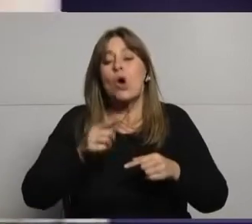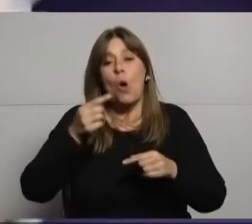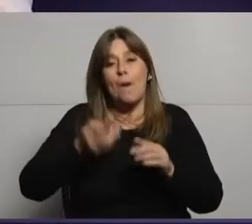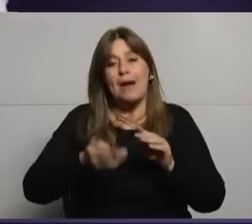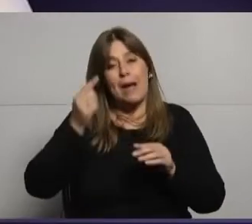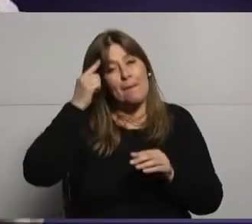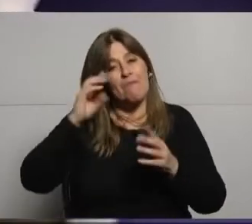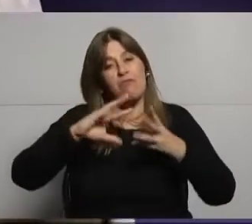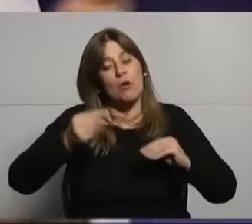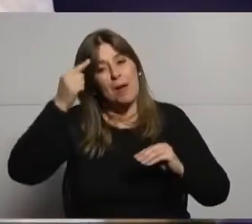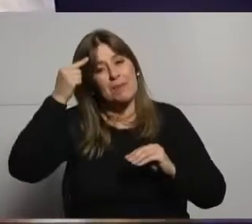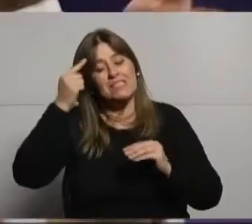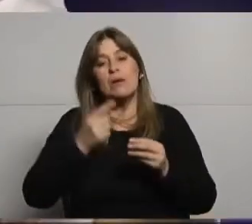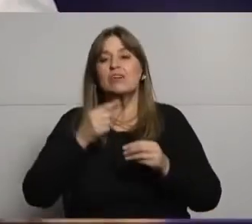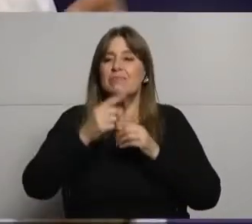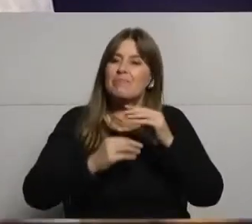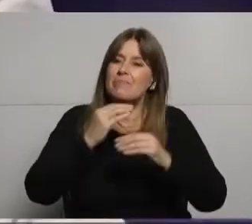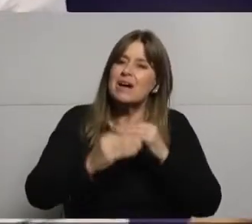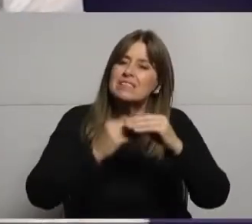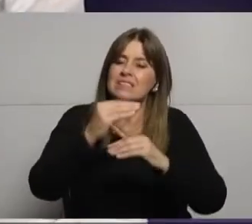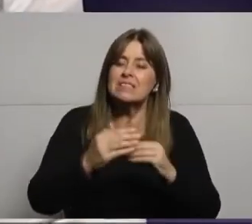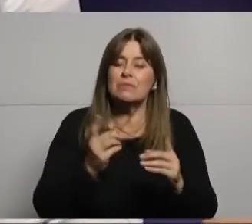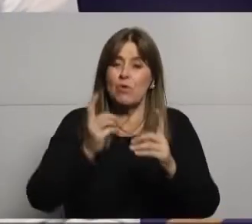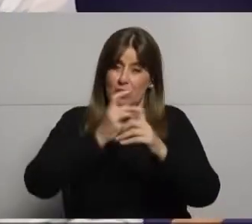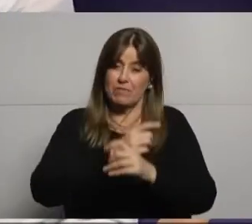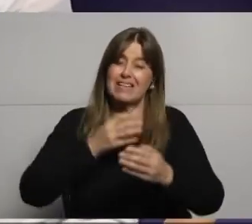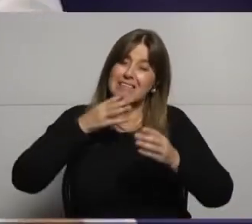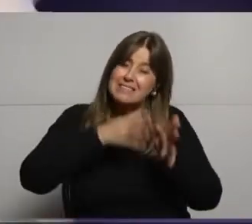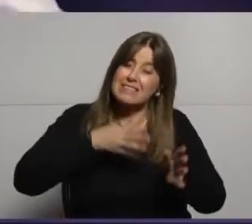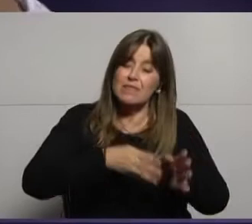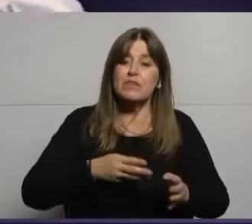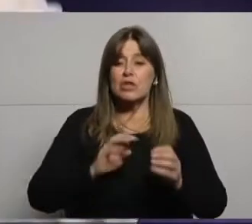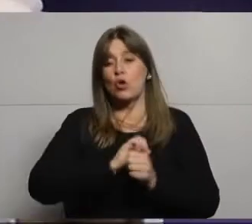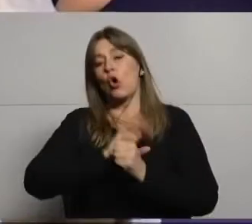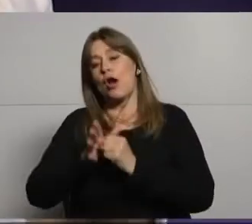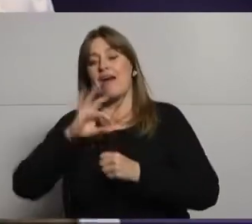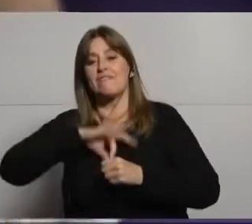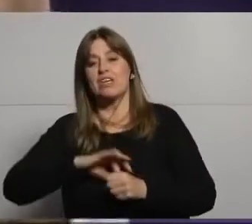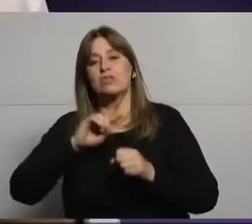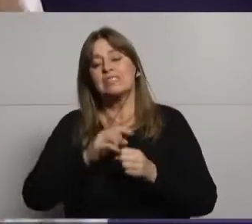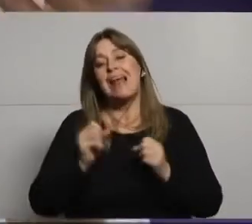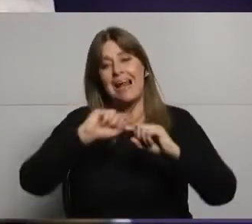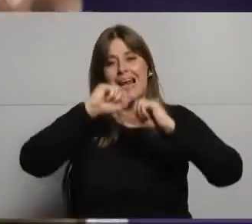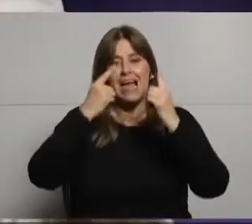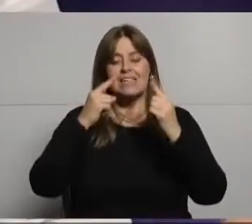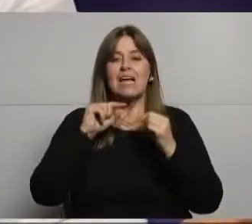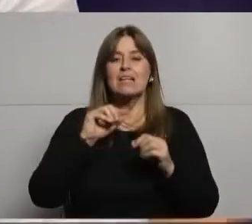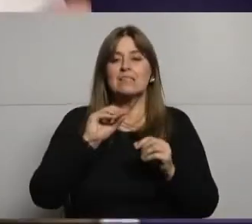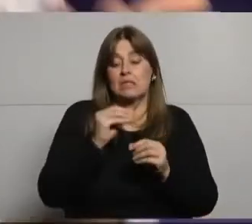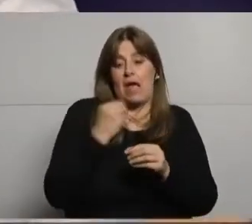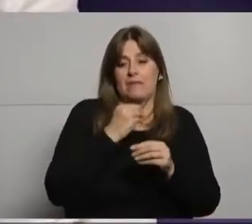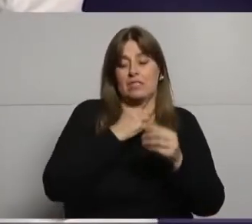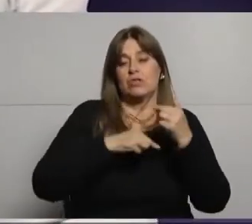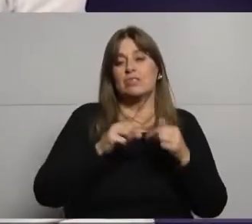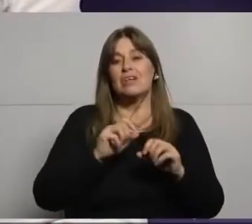cuesta, y de hecho Totalmente. Este es uno de los desafíos en aplicaciones como esta de coronavirus y las alertas de exposición, que nos cuesta pensar en esos términos,